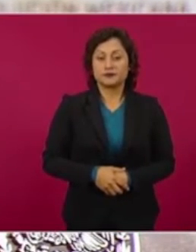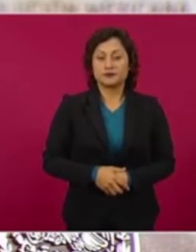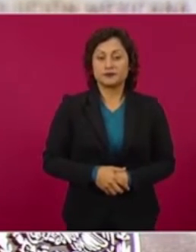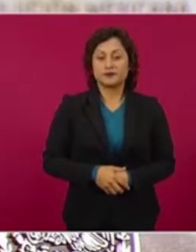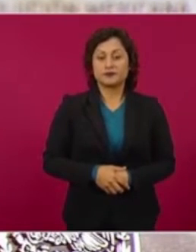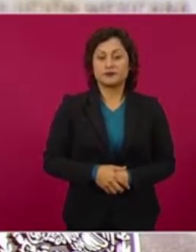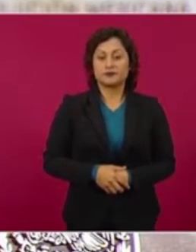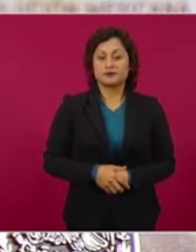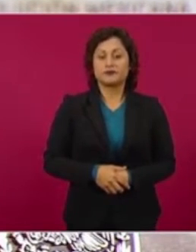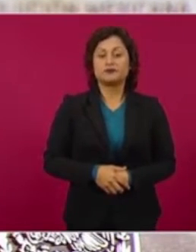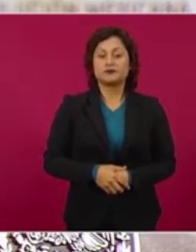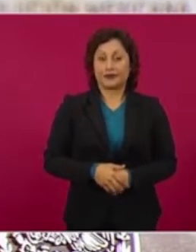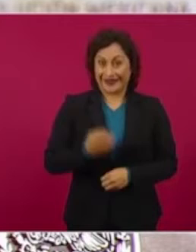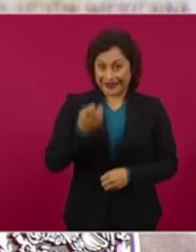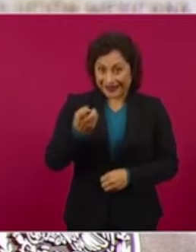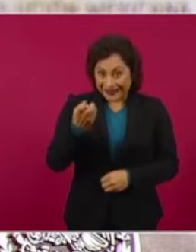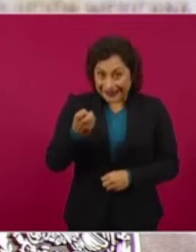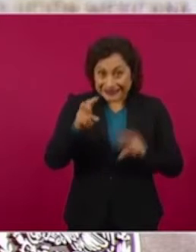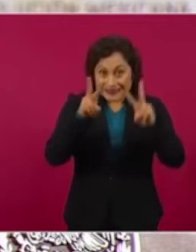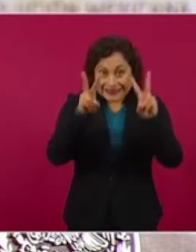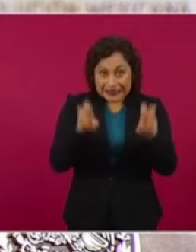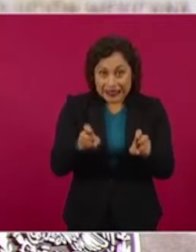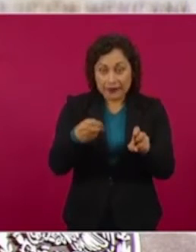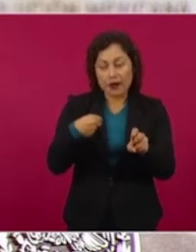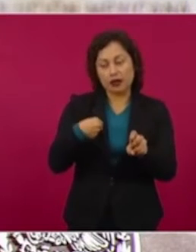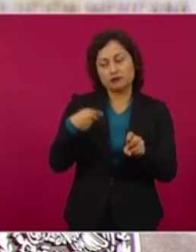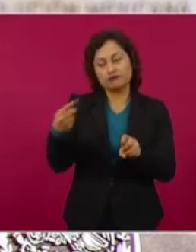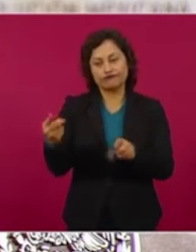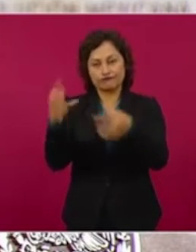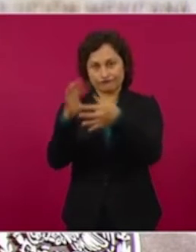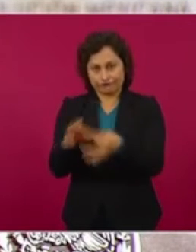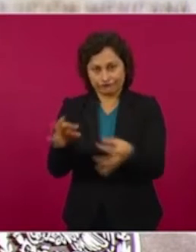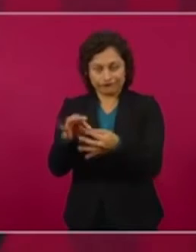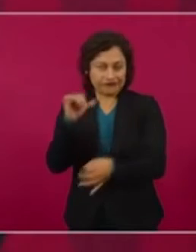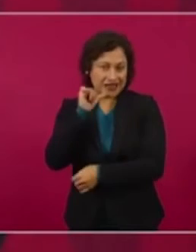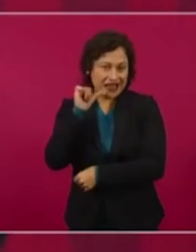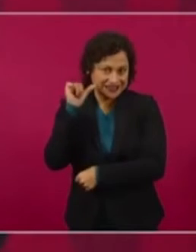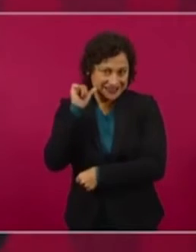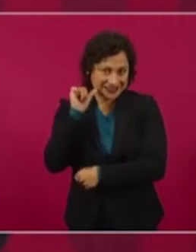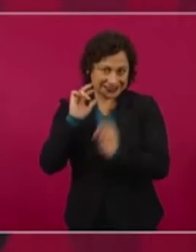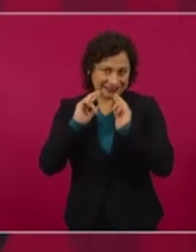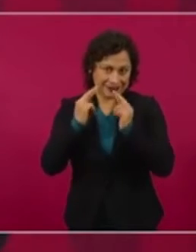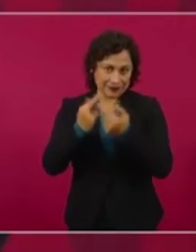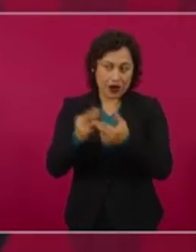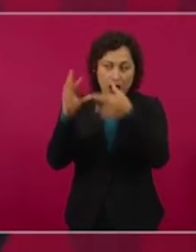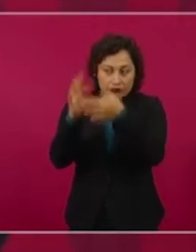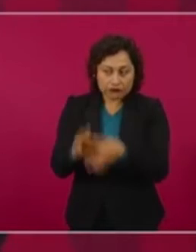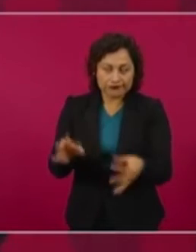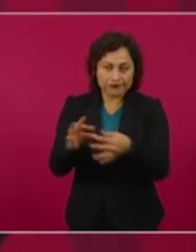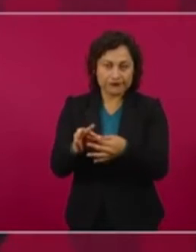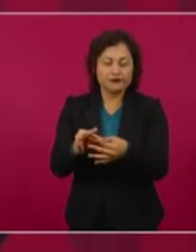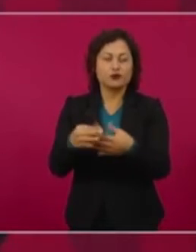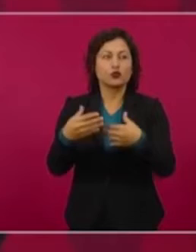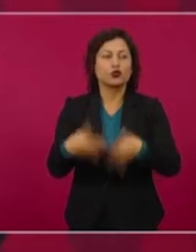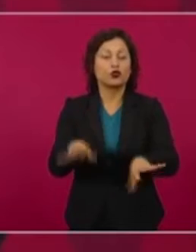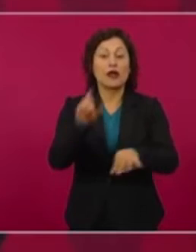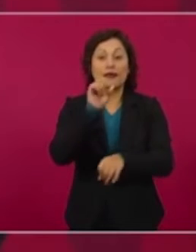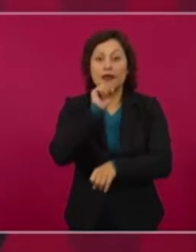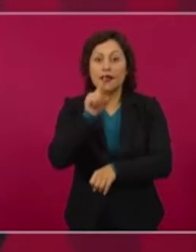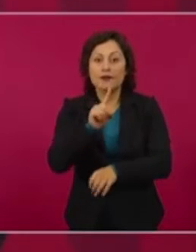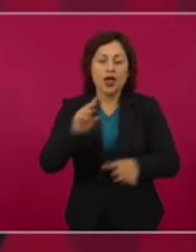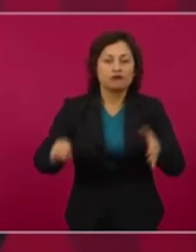Le explicábamos eso, le explicábamos, bueno, hasta de los reclusorios, de cómo privatizan